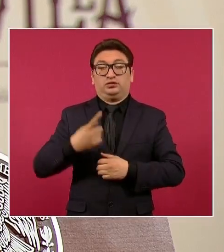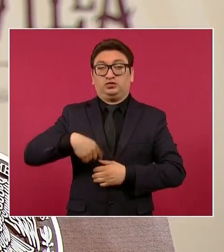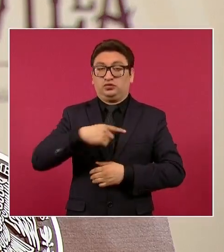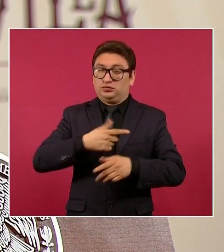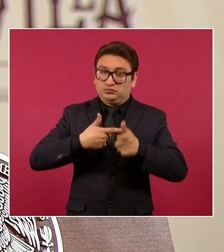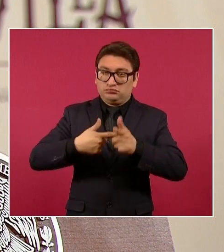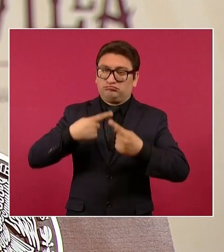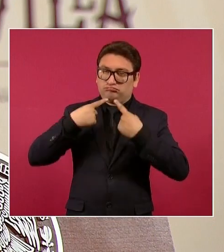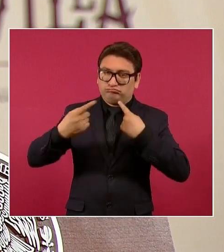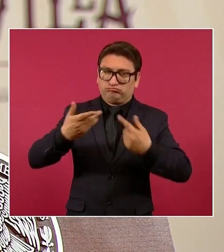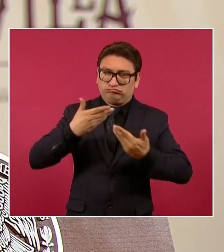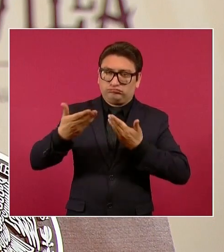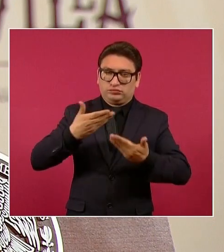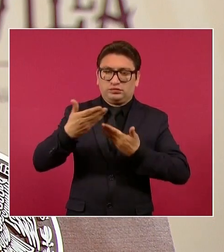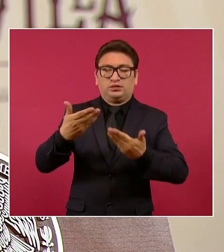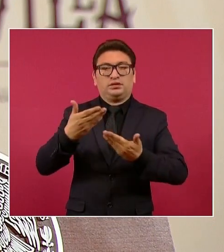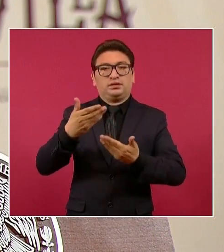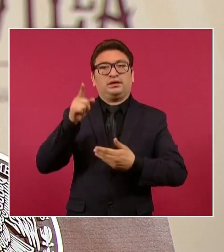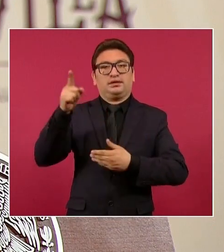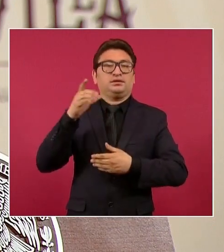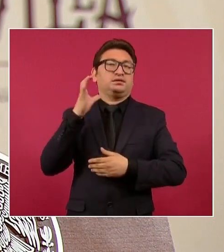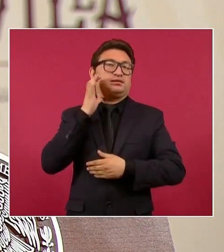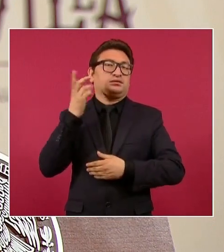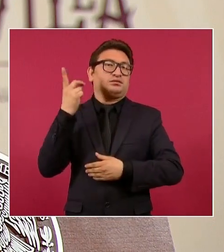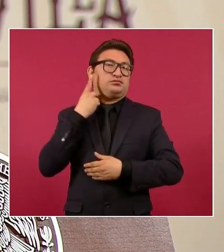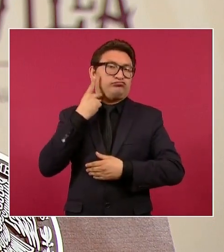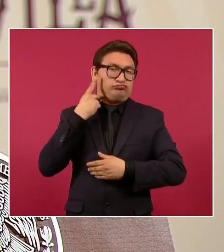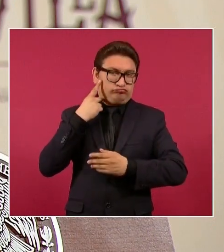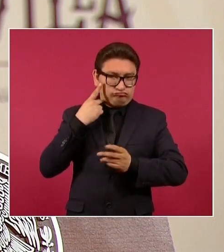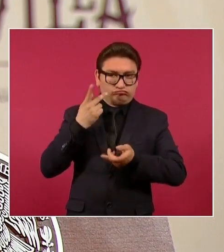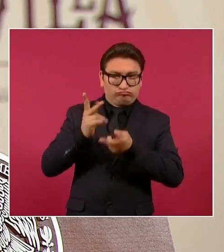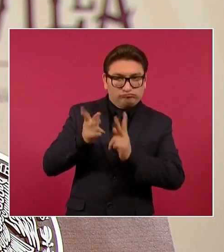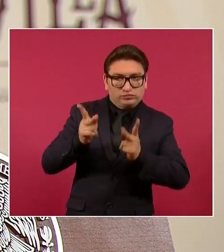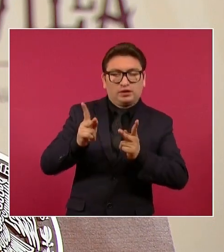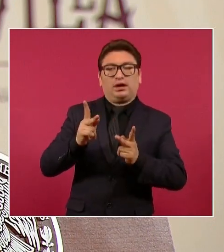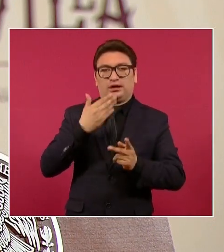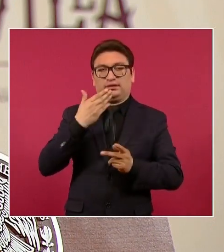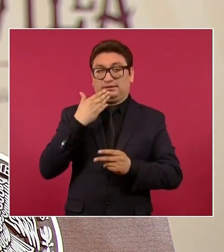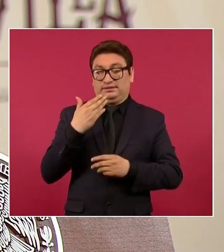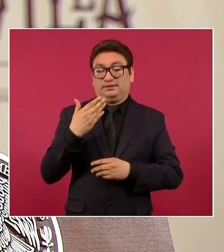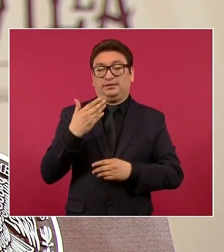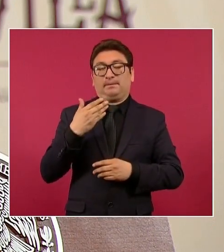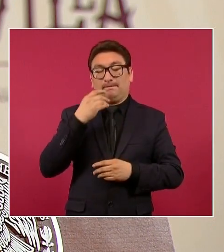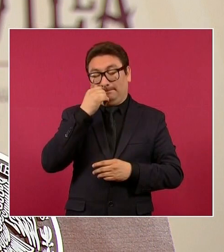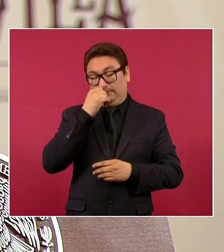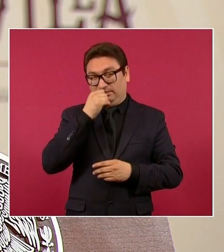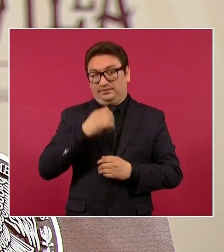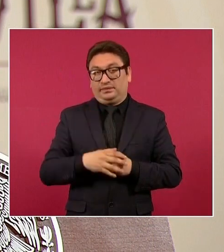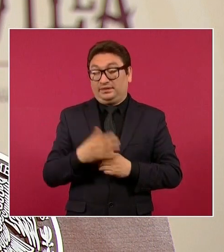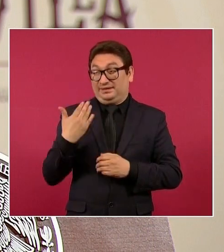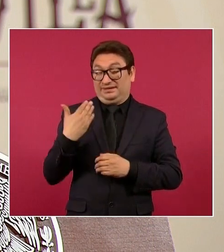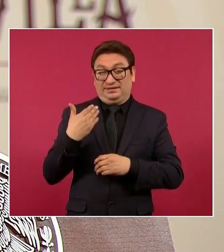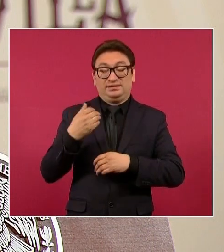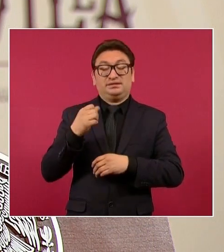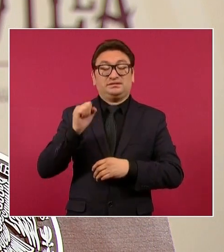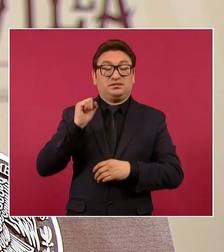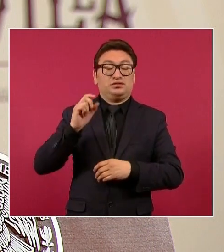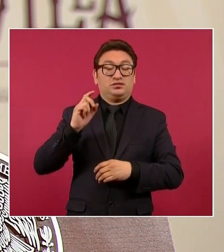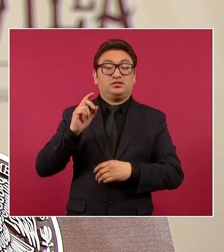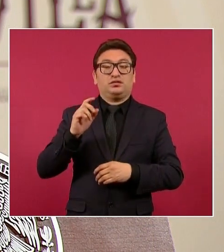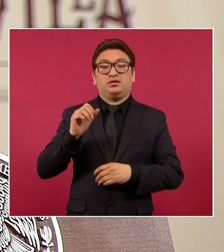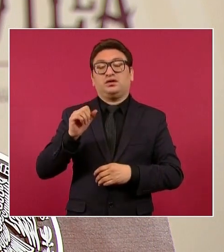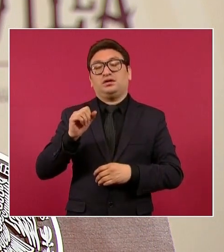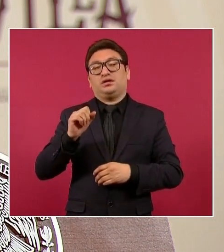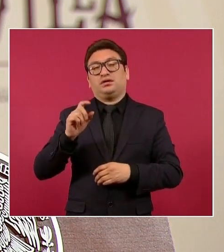el diálogo abierto con la Cámara de Diputados. Celebramos este fin de semana un par de reuniones muy